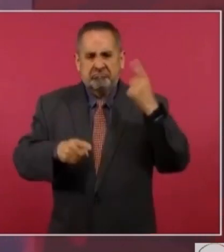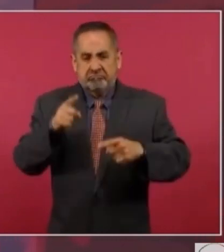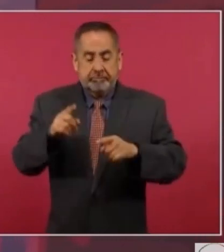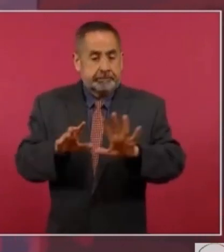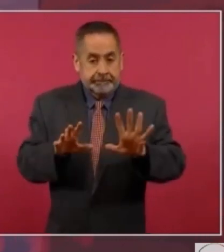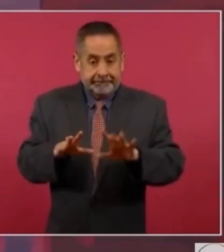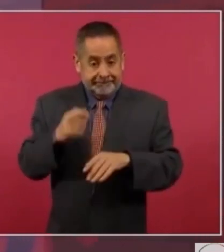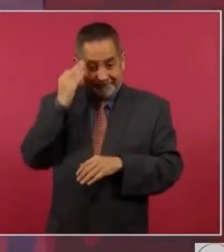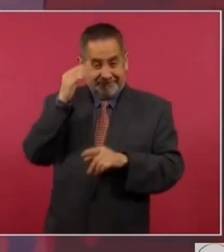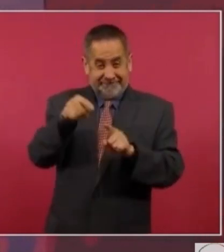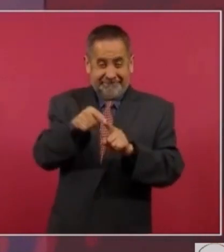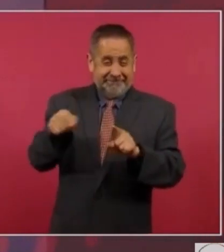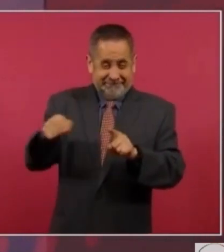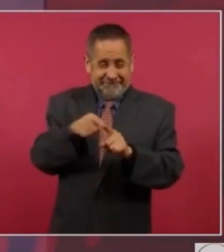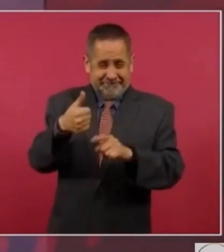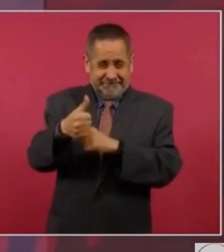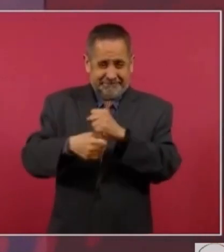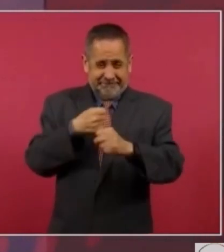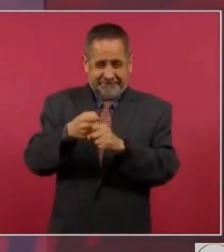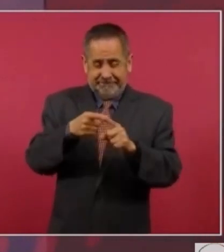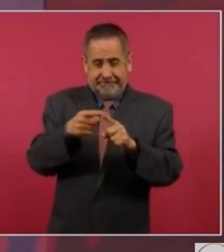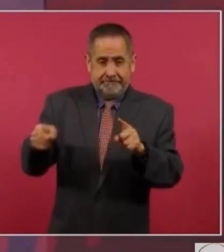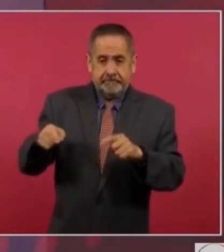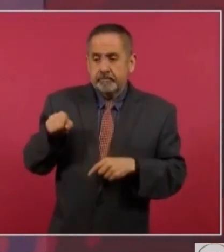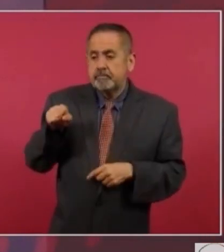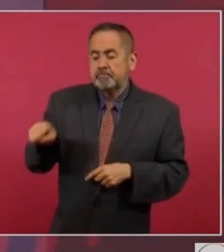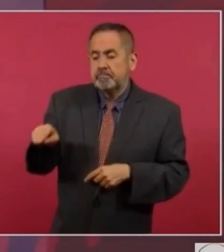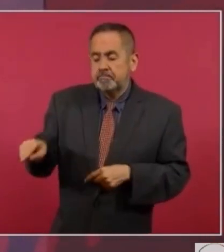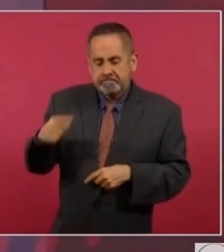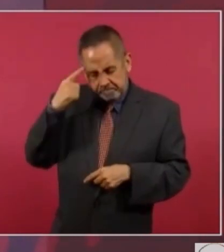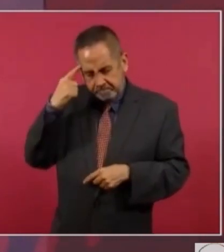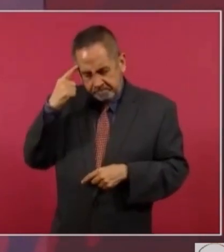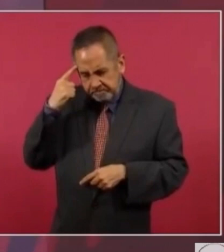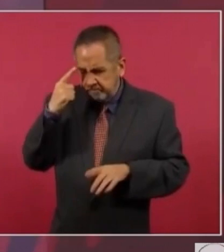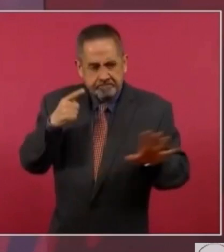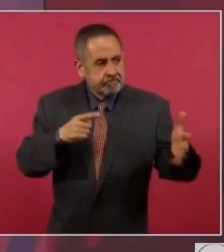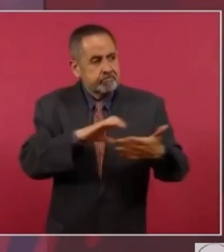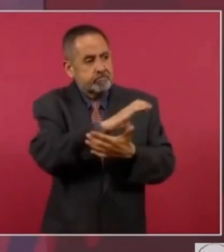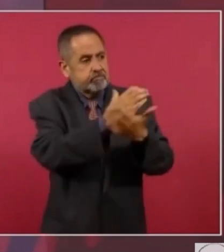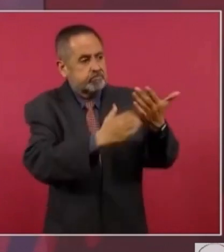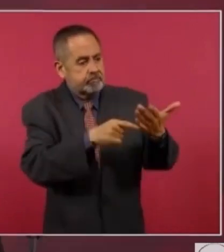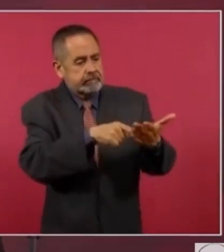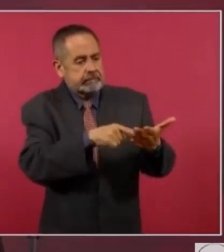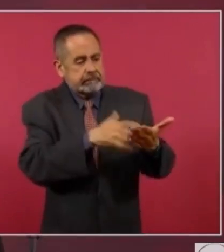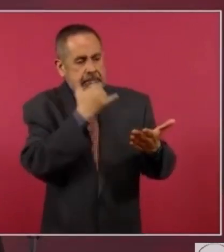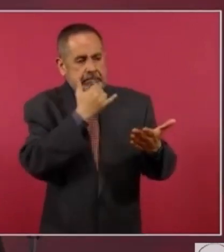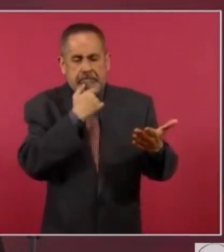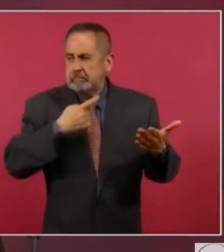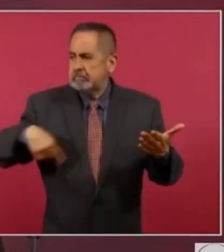en ese sexenio se cancelan los contratos riesgos,